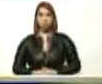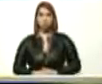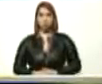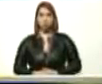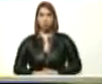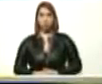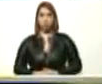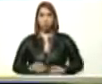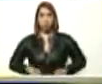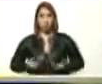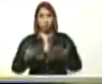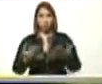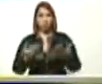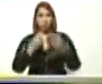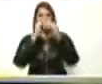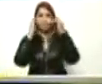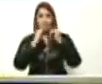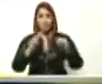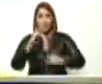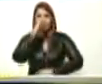a darles el feliz año,